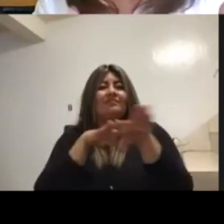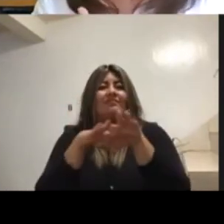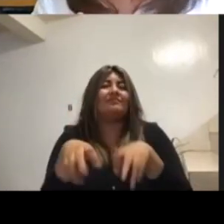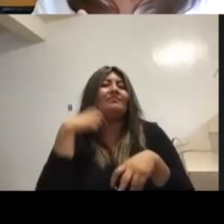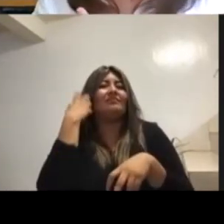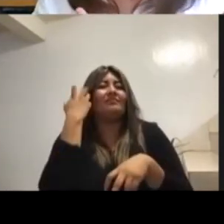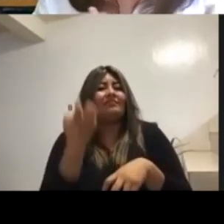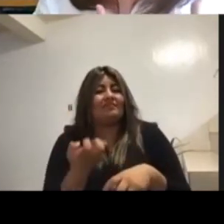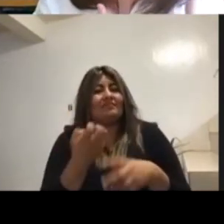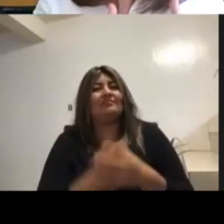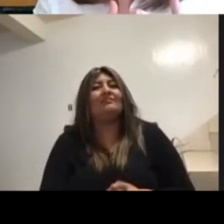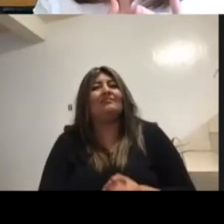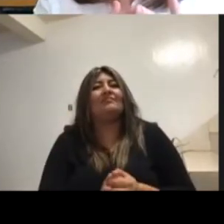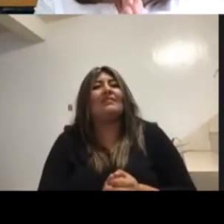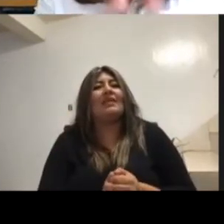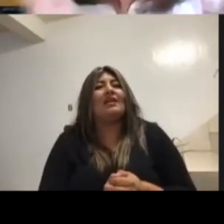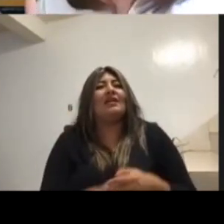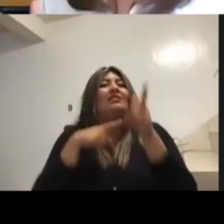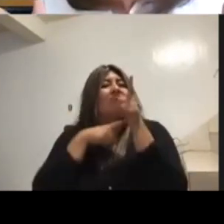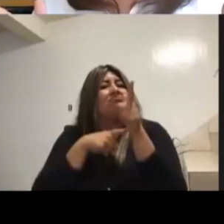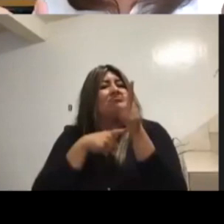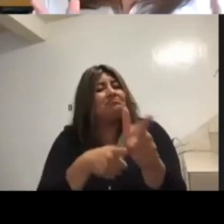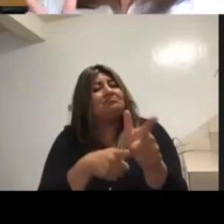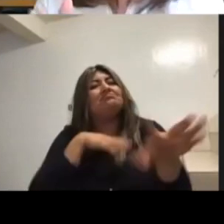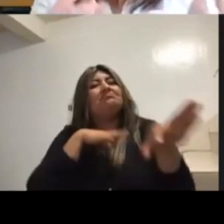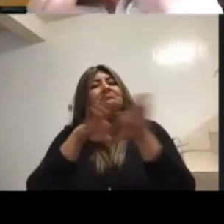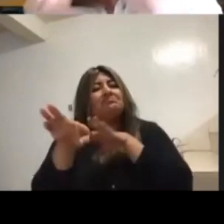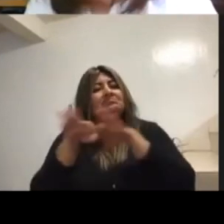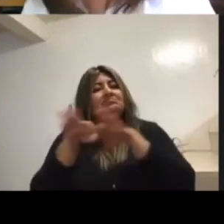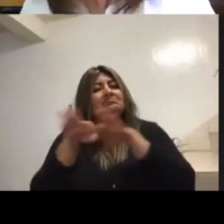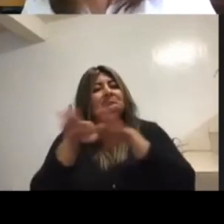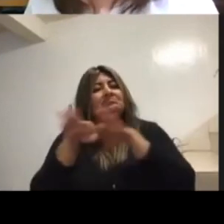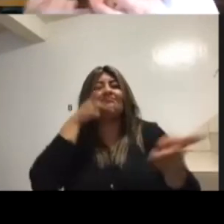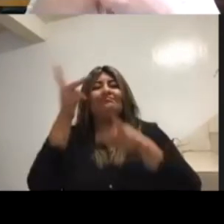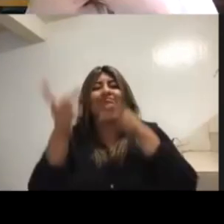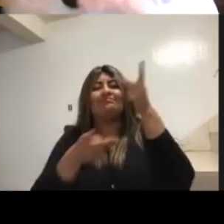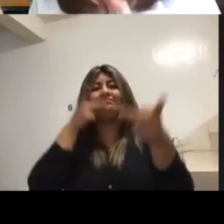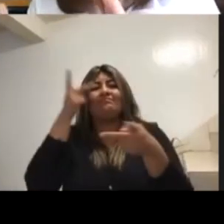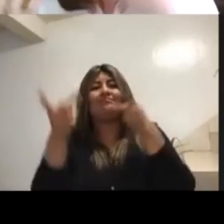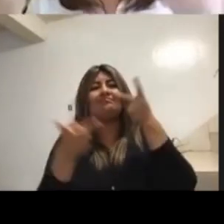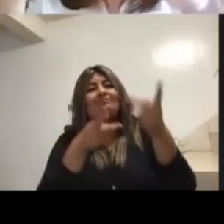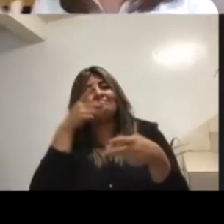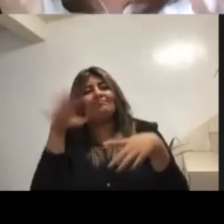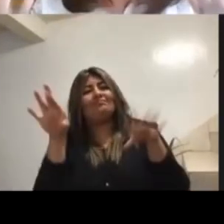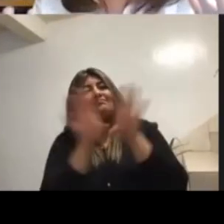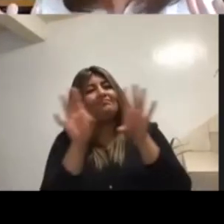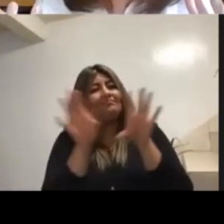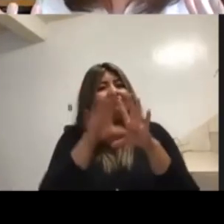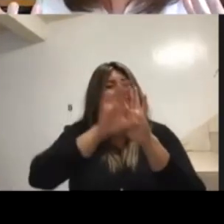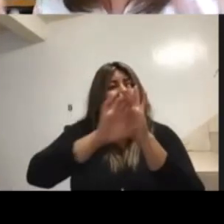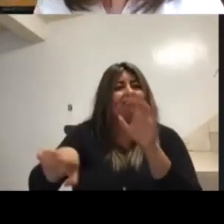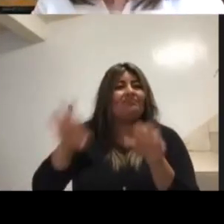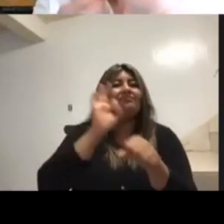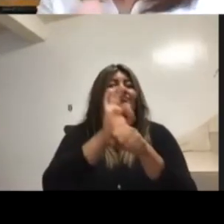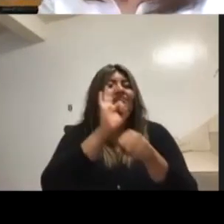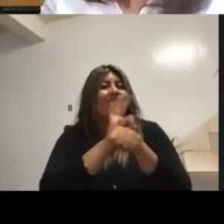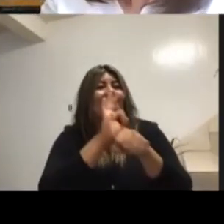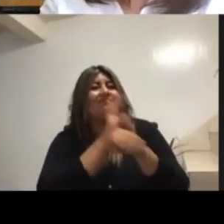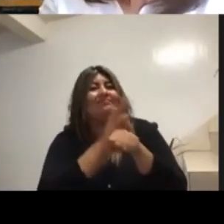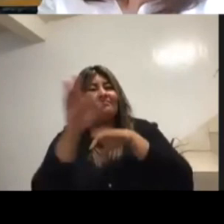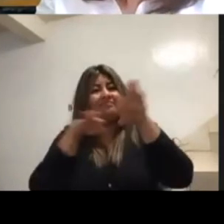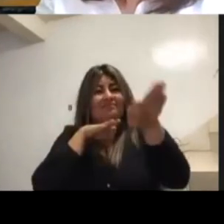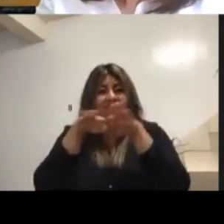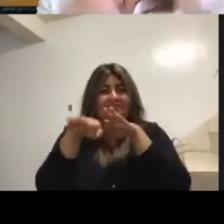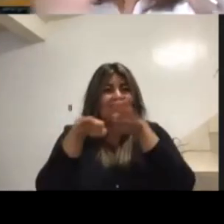tratando de responder a esa pregunta, pues hay polémica, porque hay quienes defienden a ultranza que existan estos dos espacios educativos y hay